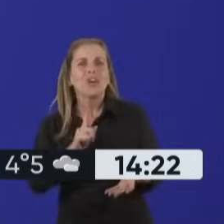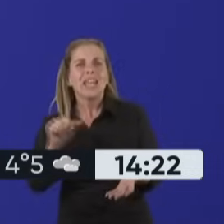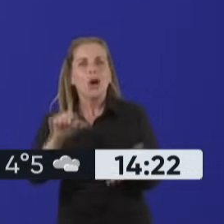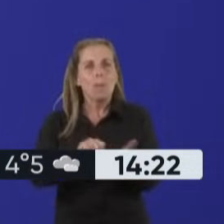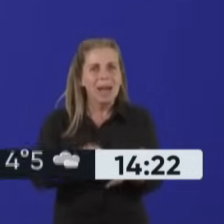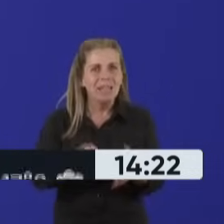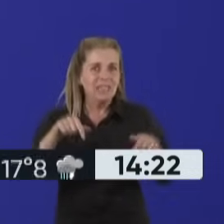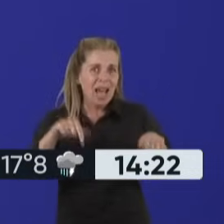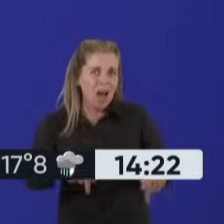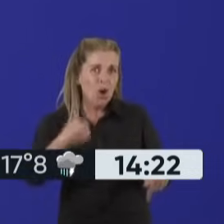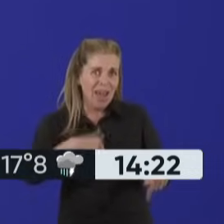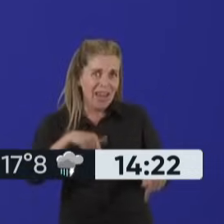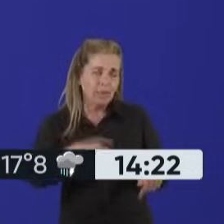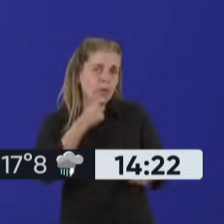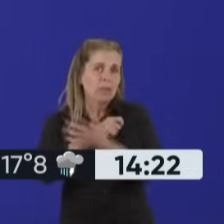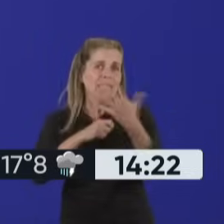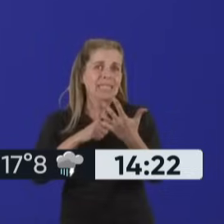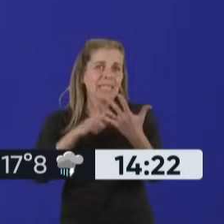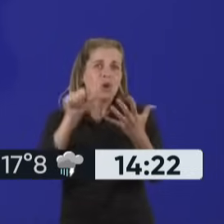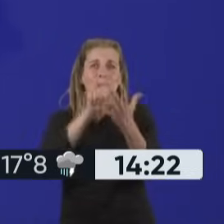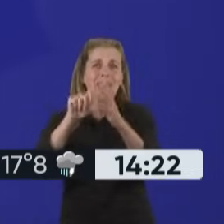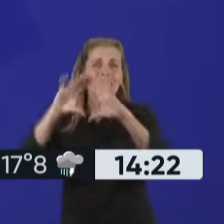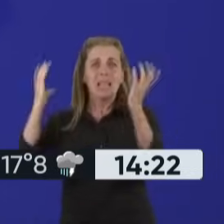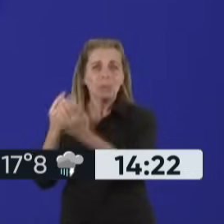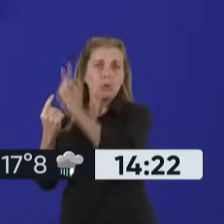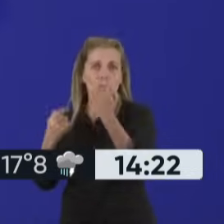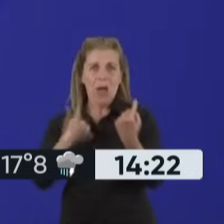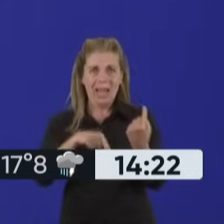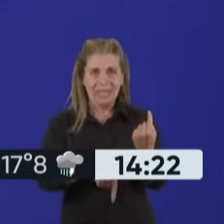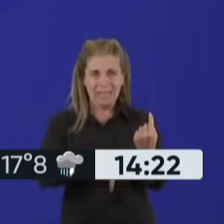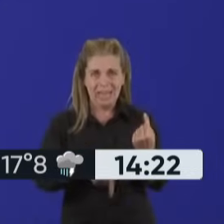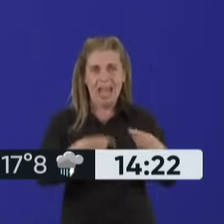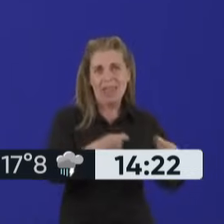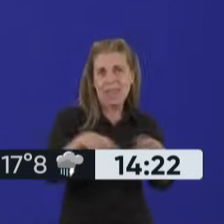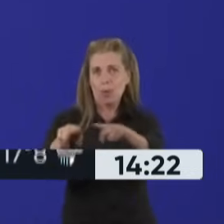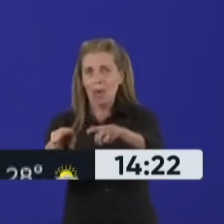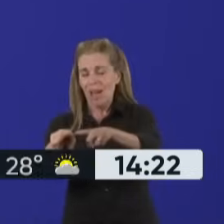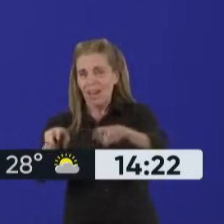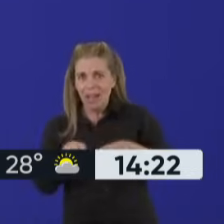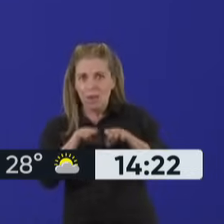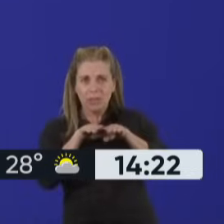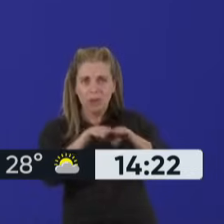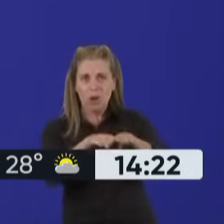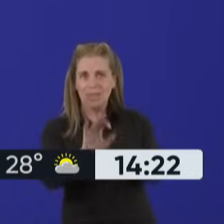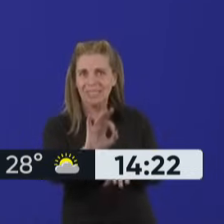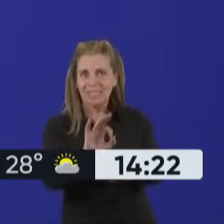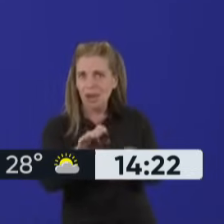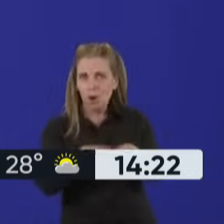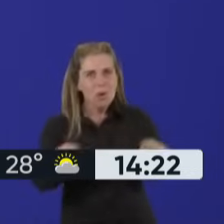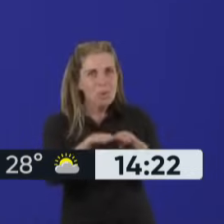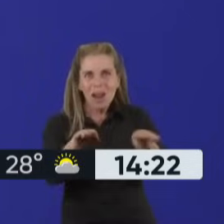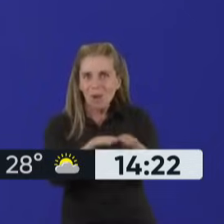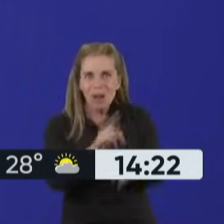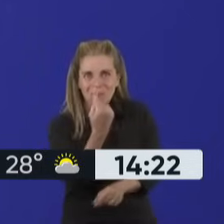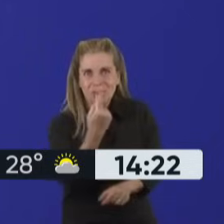déficit cero, o sea, uno de los 5 países del mundo que tiene déficit cero, que llevó la relación deuda-producto de niveles cercanos al 100 al